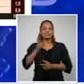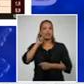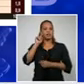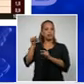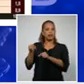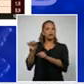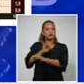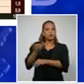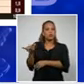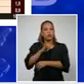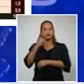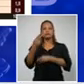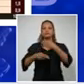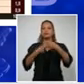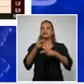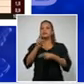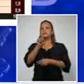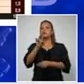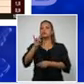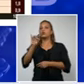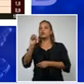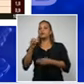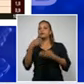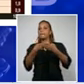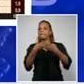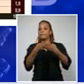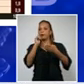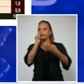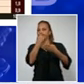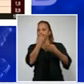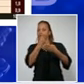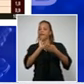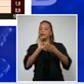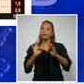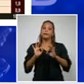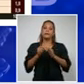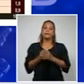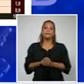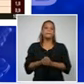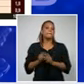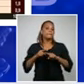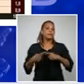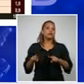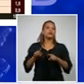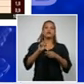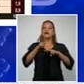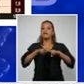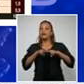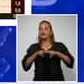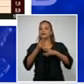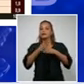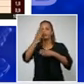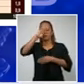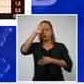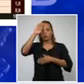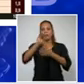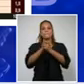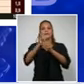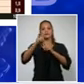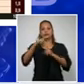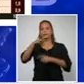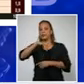ayer 190 muestras. Pero en definitiva, La Habana, Santiago, Matanzas, Pinar del